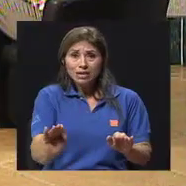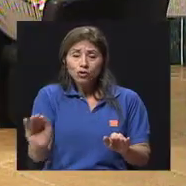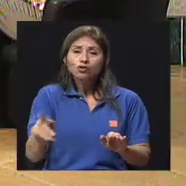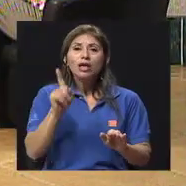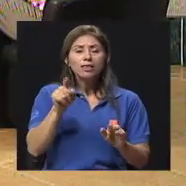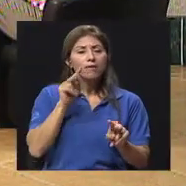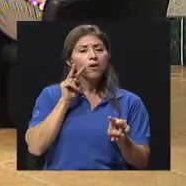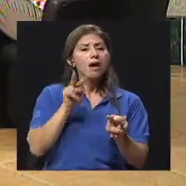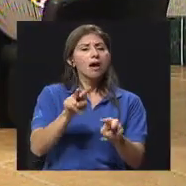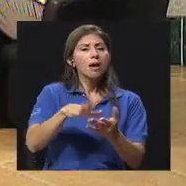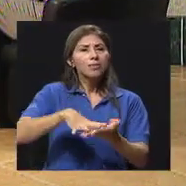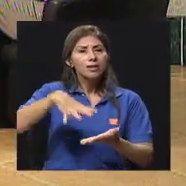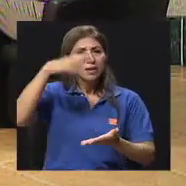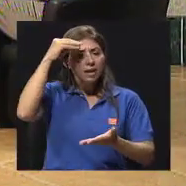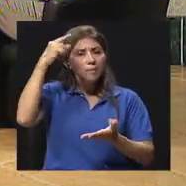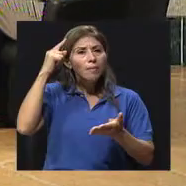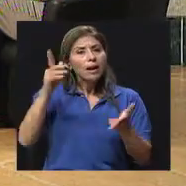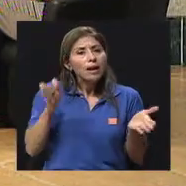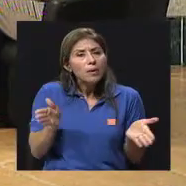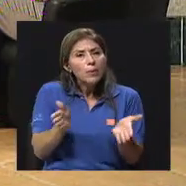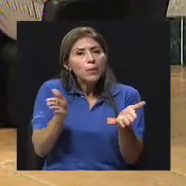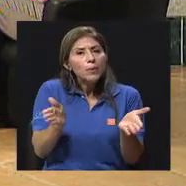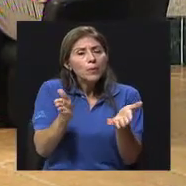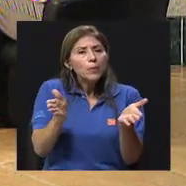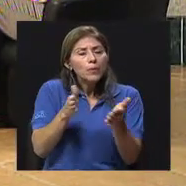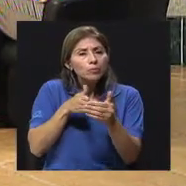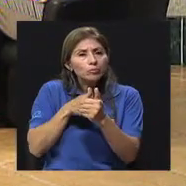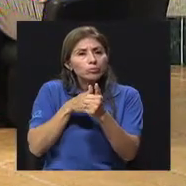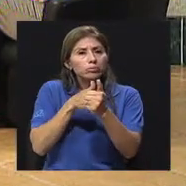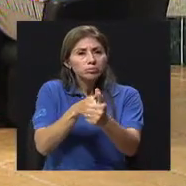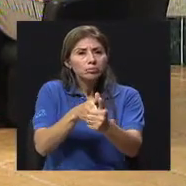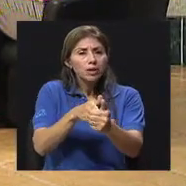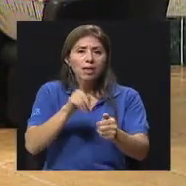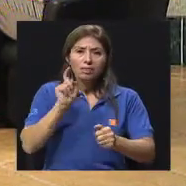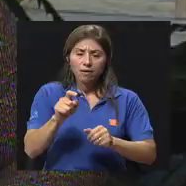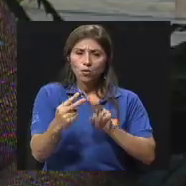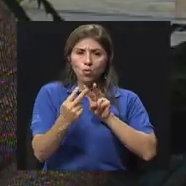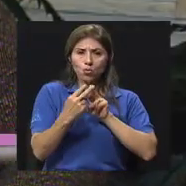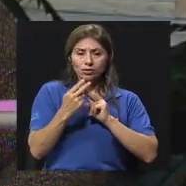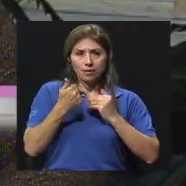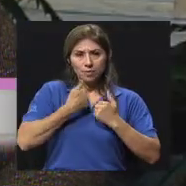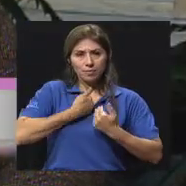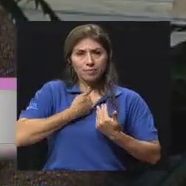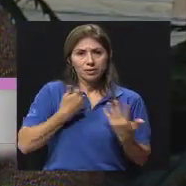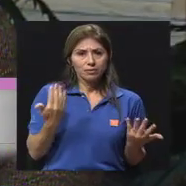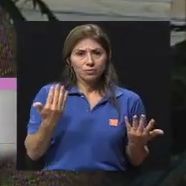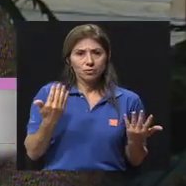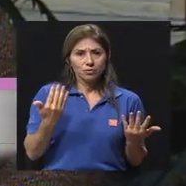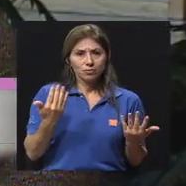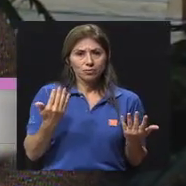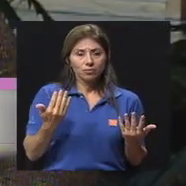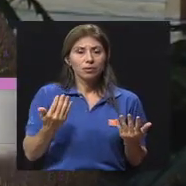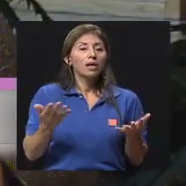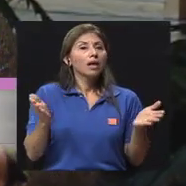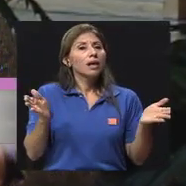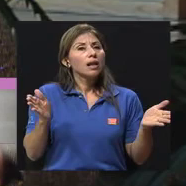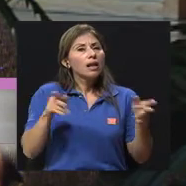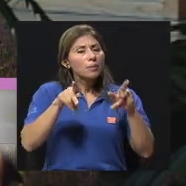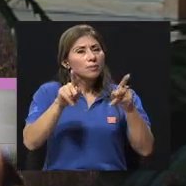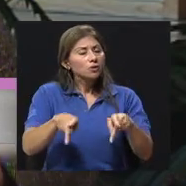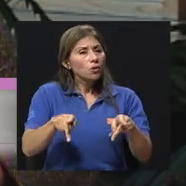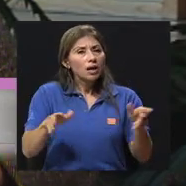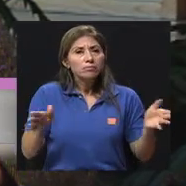esa área específica o en algunas dos o más áreas. Pero tengo que conocerme a mí mismo. La estimulación de la persona